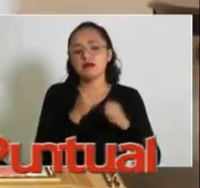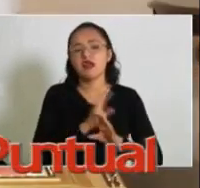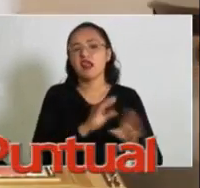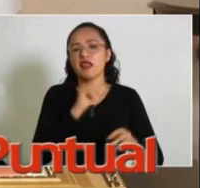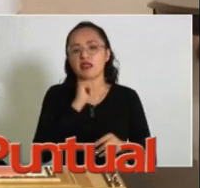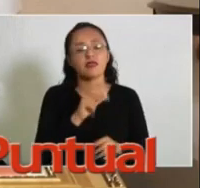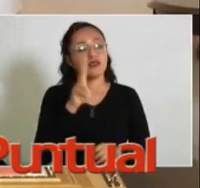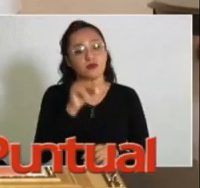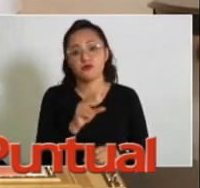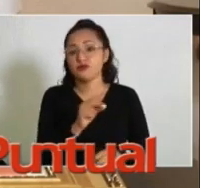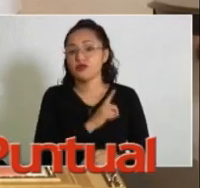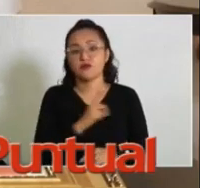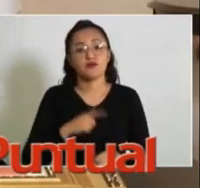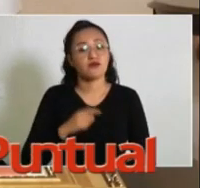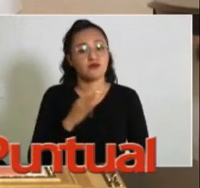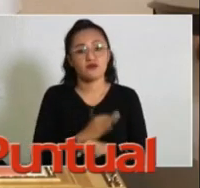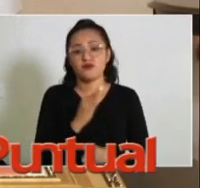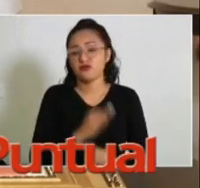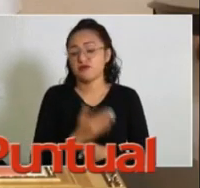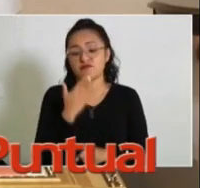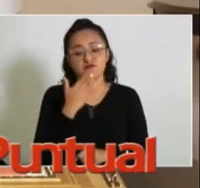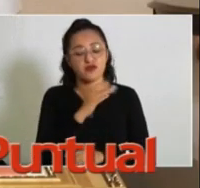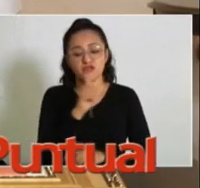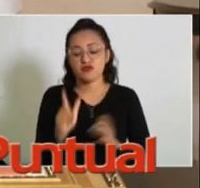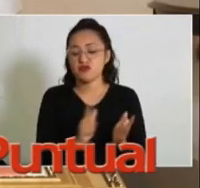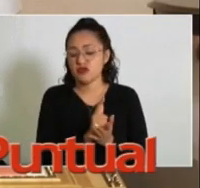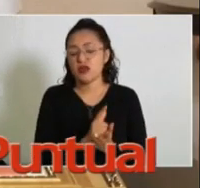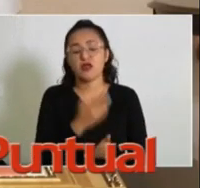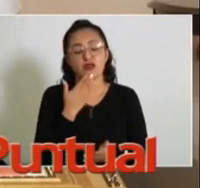porque finalmente la reforma laboral